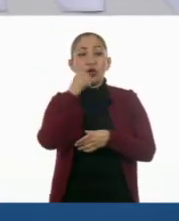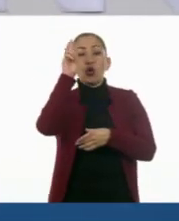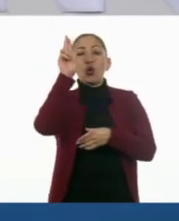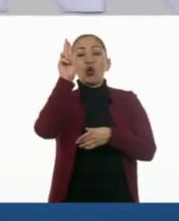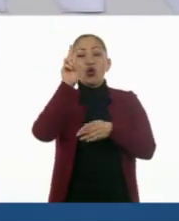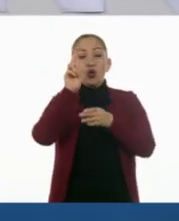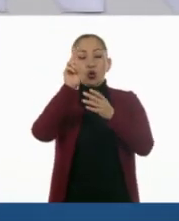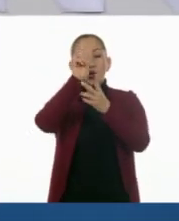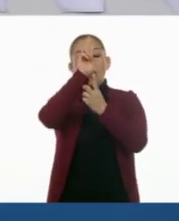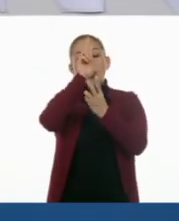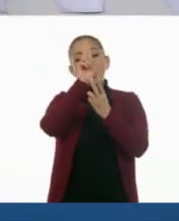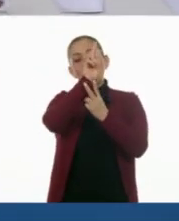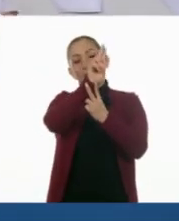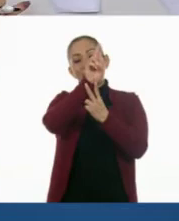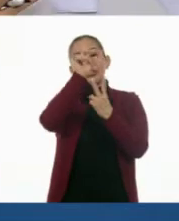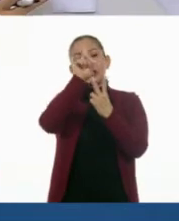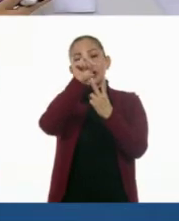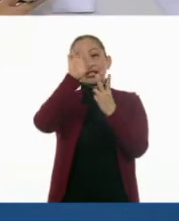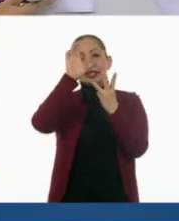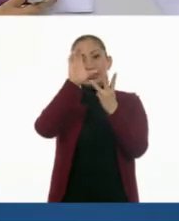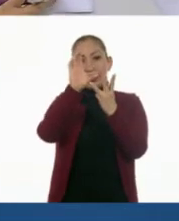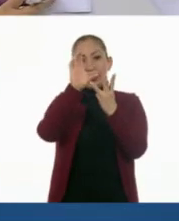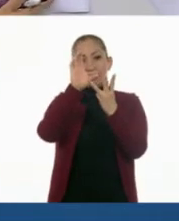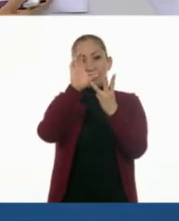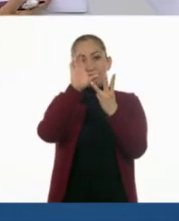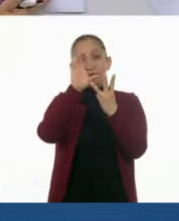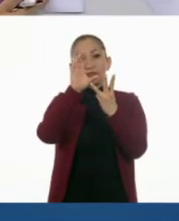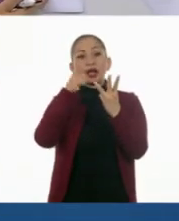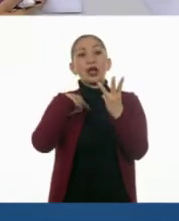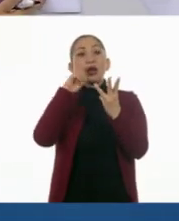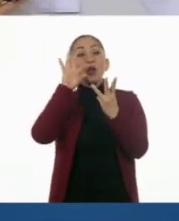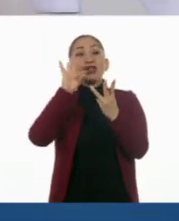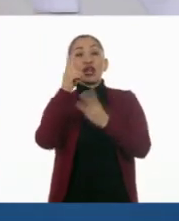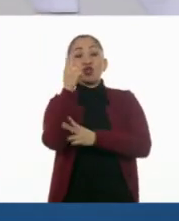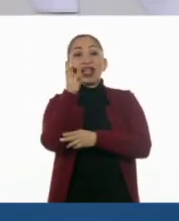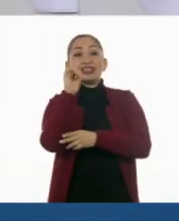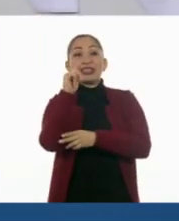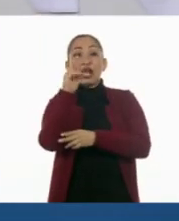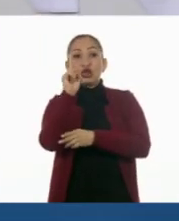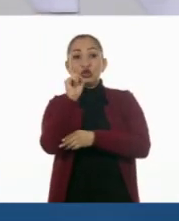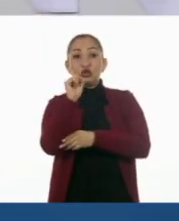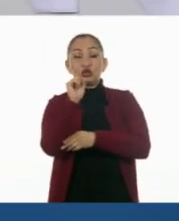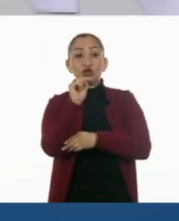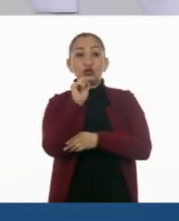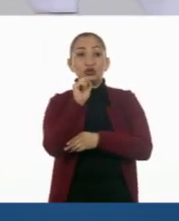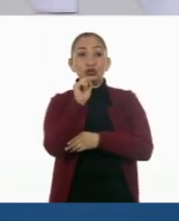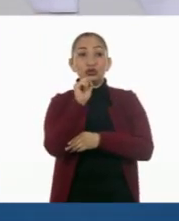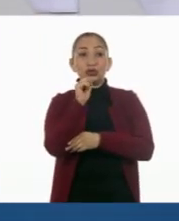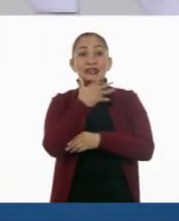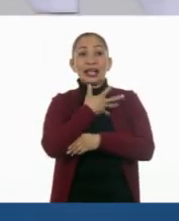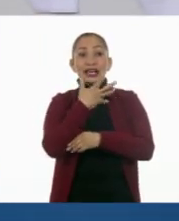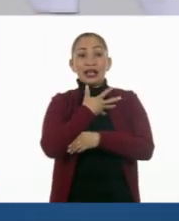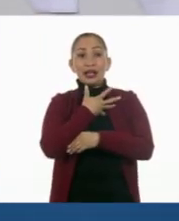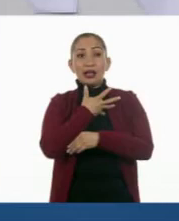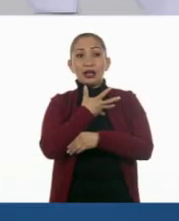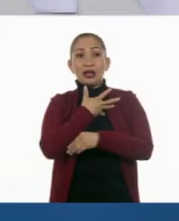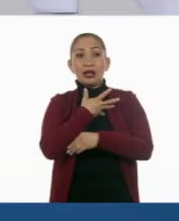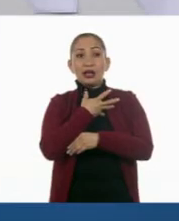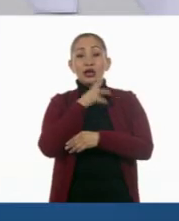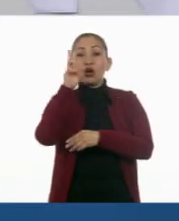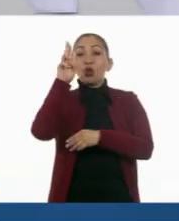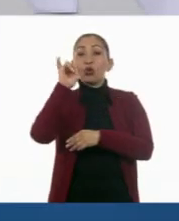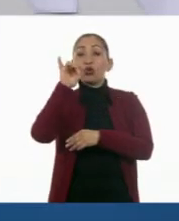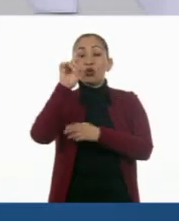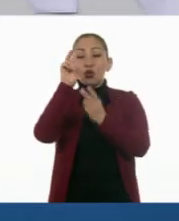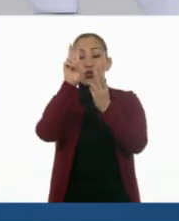unidades, decenas y centenas. Centenas. María quiere restarle 41 enteros. 41 enteros solamente tiene